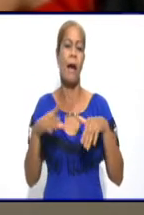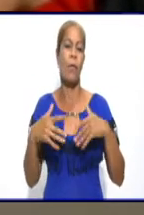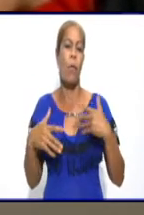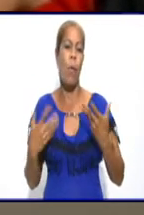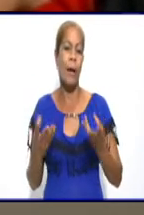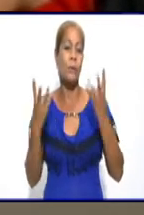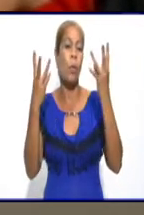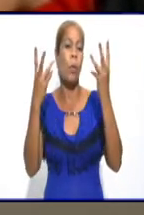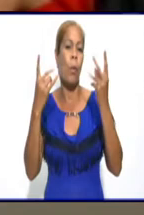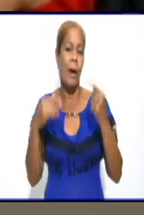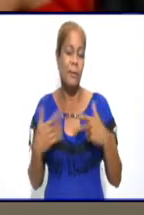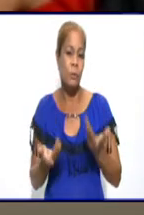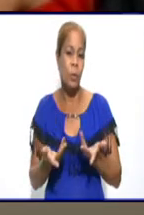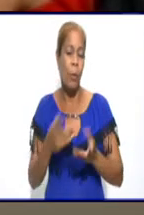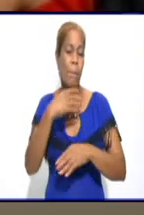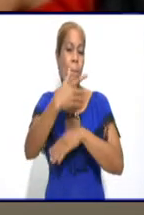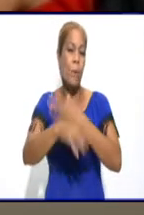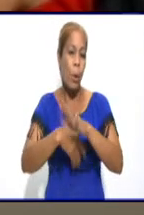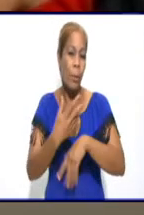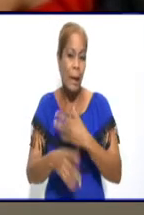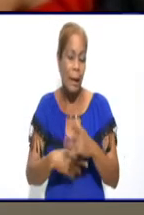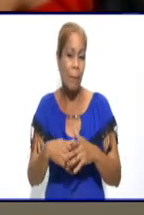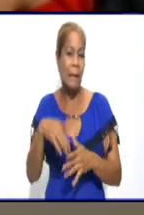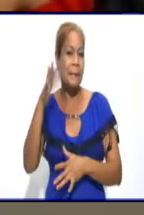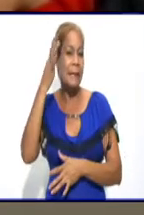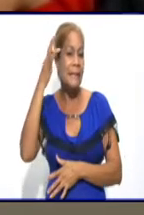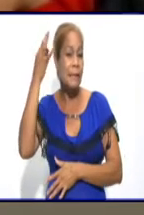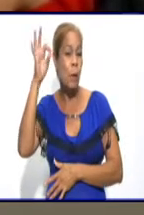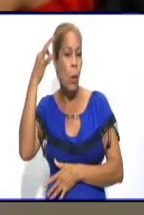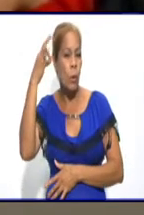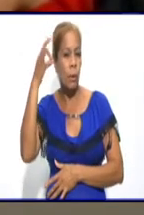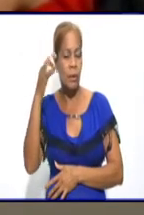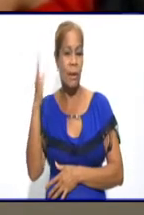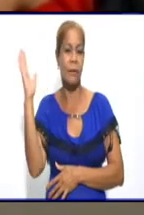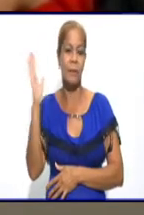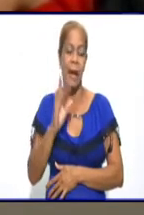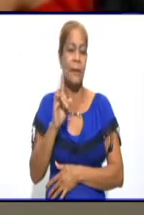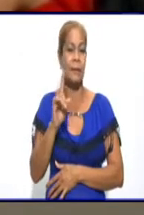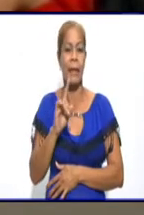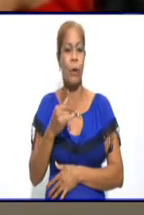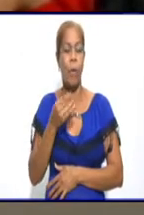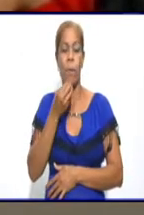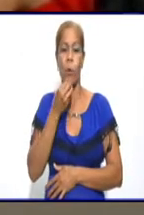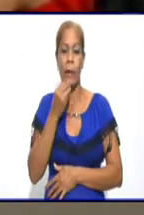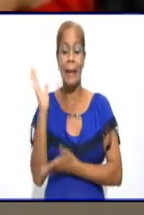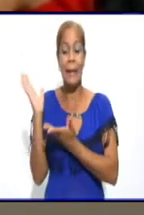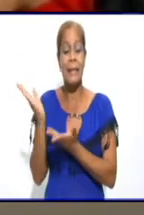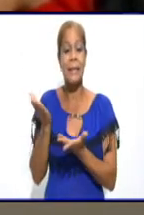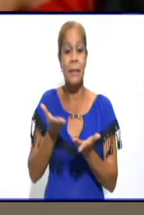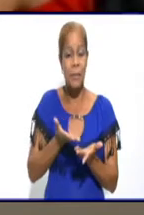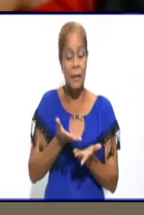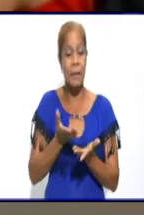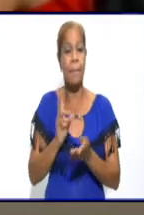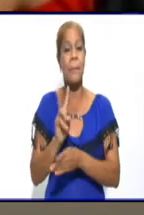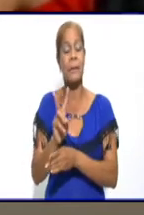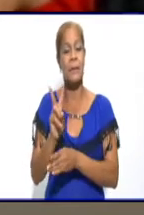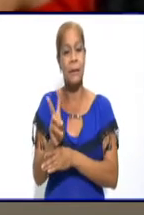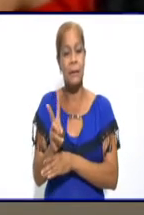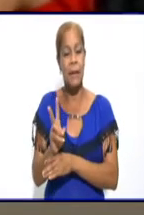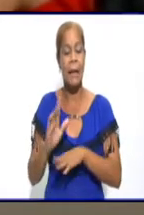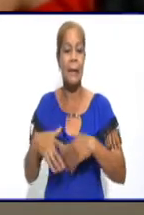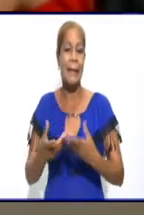vinculados a esta temática del confinamiento del no recibir visitas de los niños en el hogar